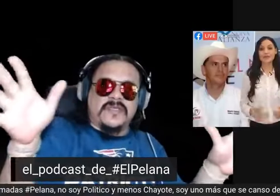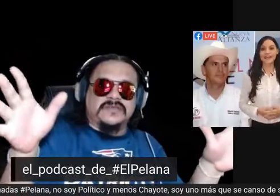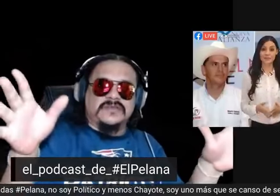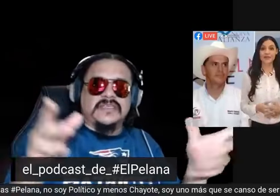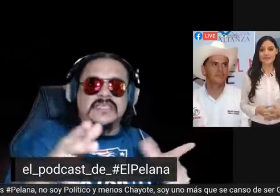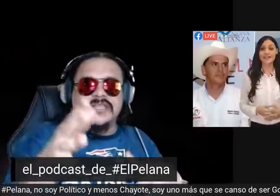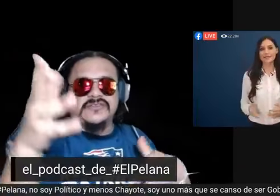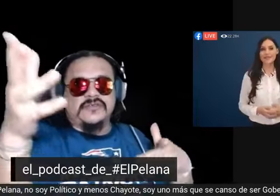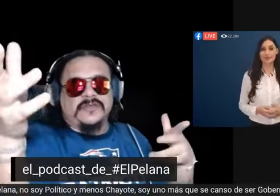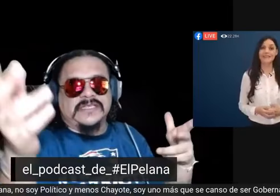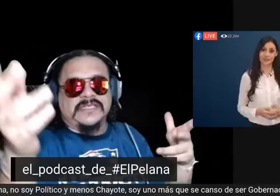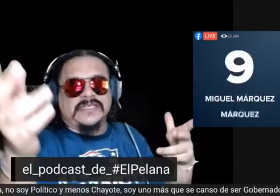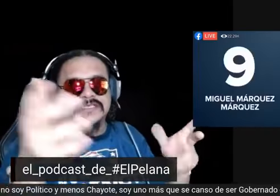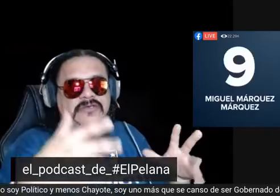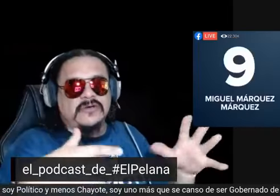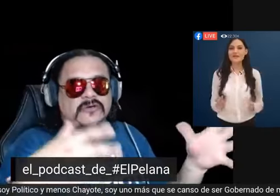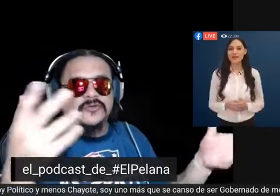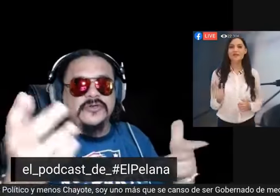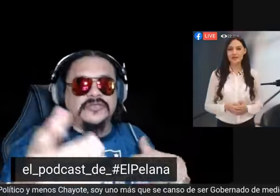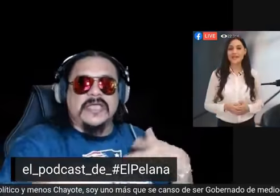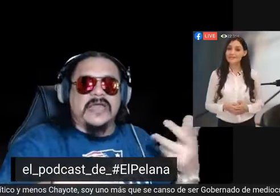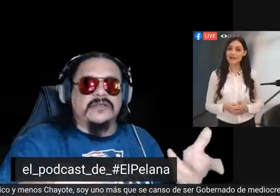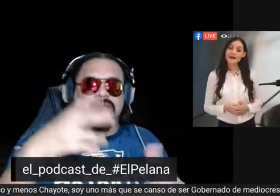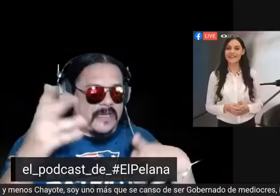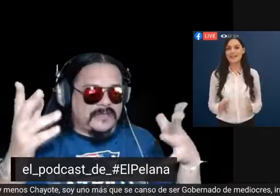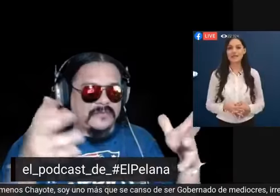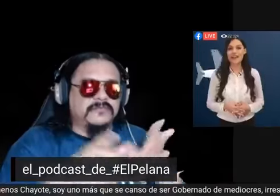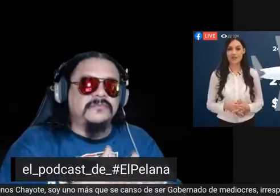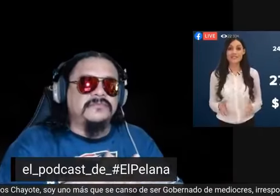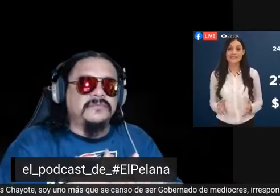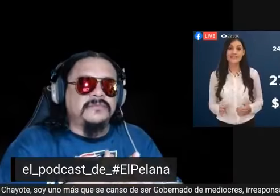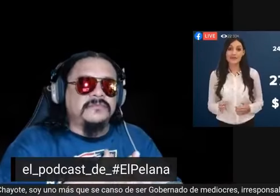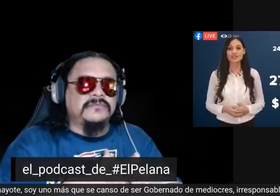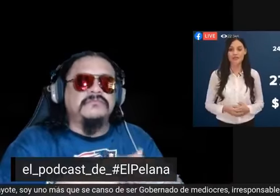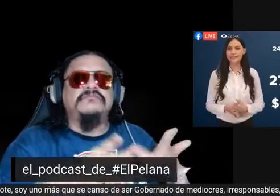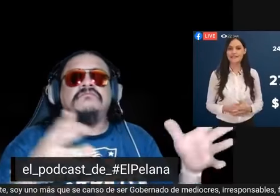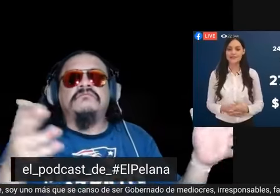pesos. 555 con todo y encargos de envíos y cuanta madre.